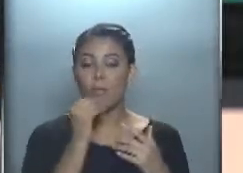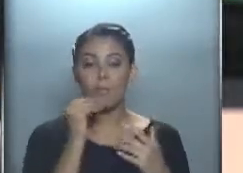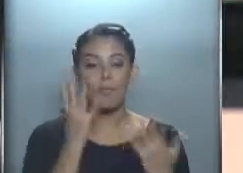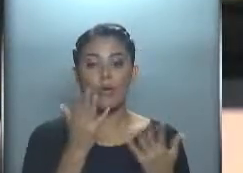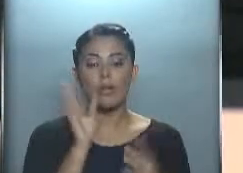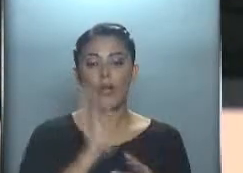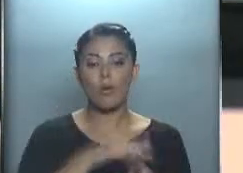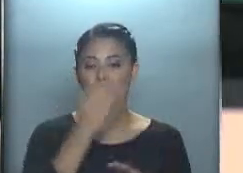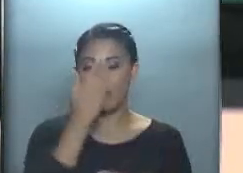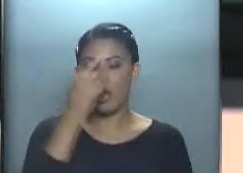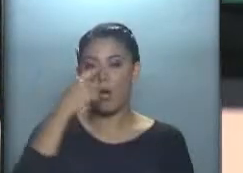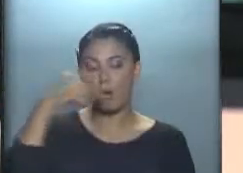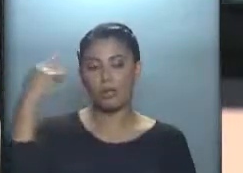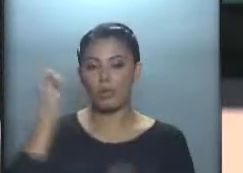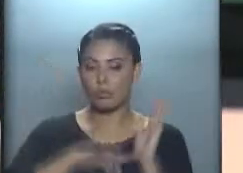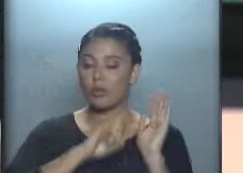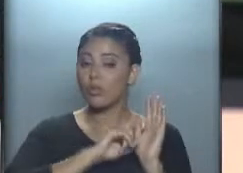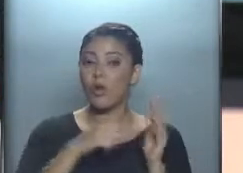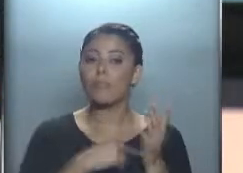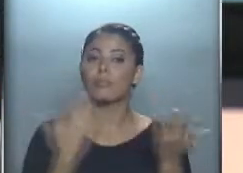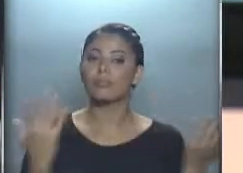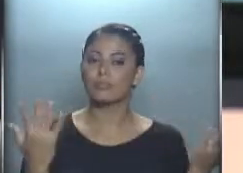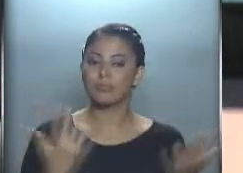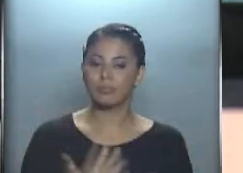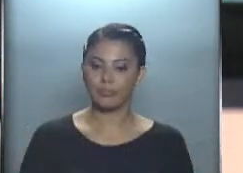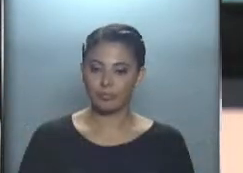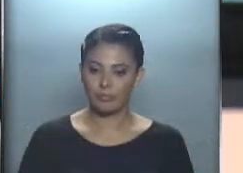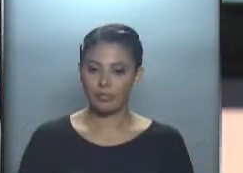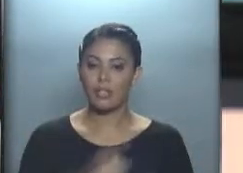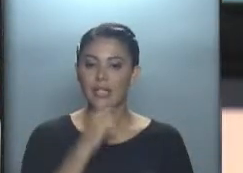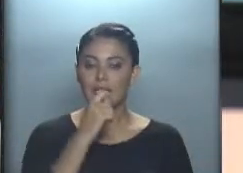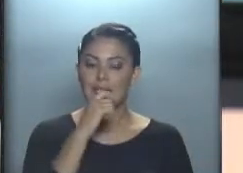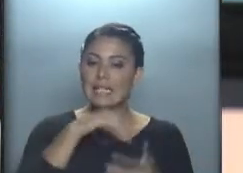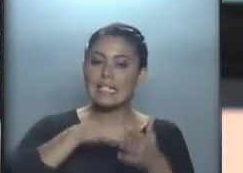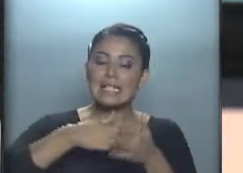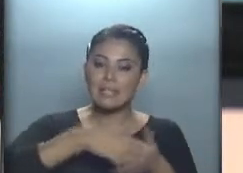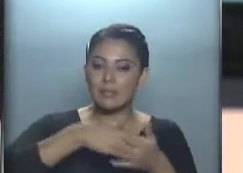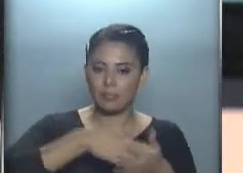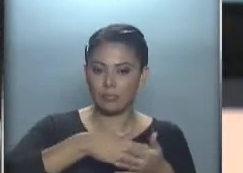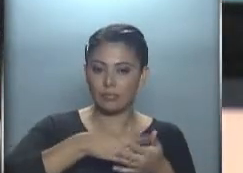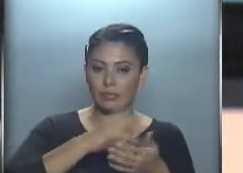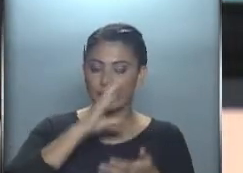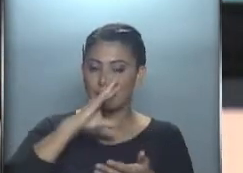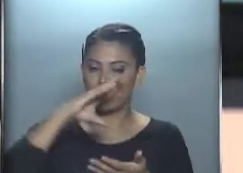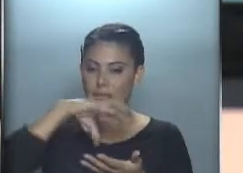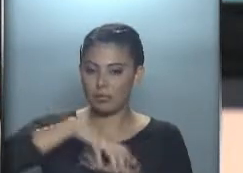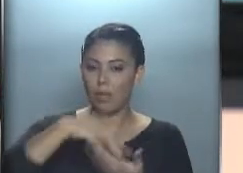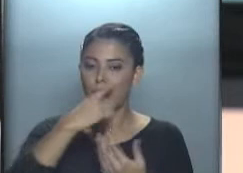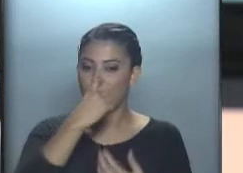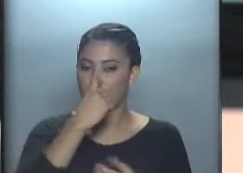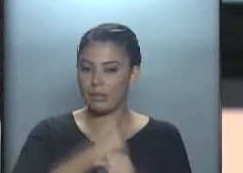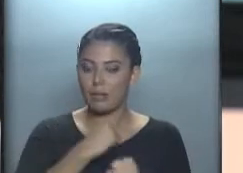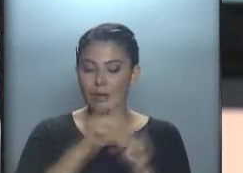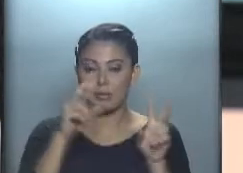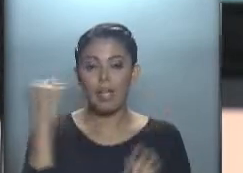anteriores titulares pero sí que están digamos limitando la capacidad de este organismo de acción en un tema tan